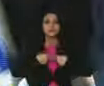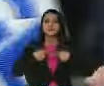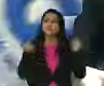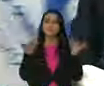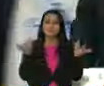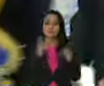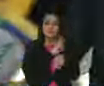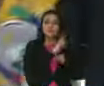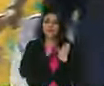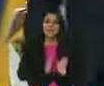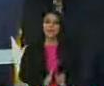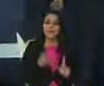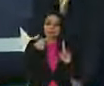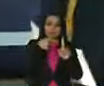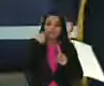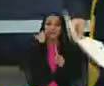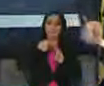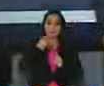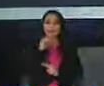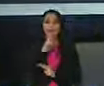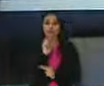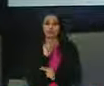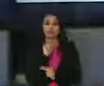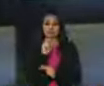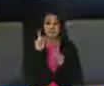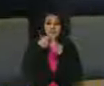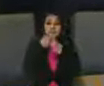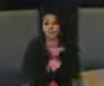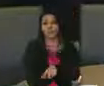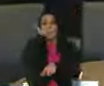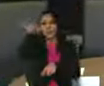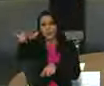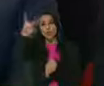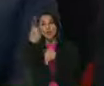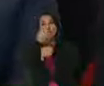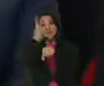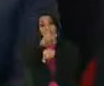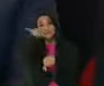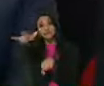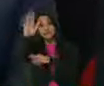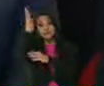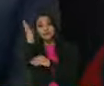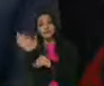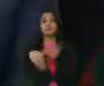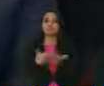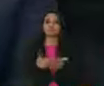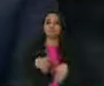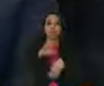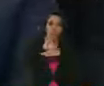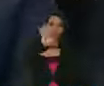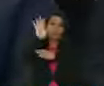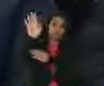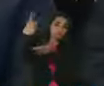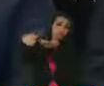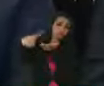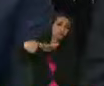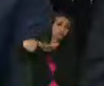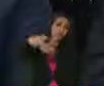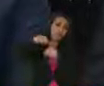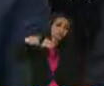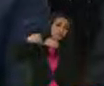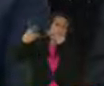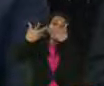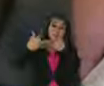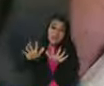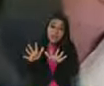fiscal general del estado Carlos vaca mancheno a su regreso del segundo viaje a Brasil informó que tras las reunión y diligencias mantenidas en los últimos